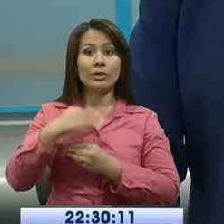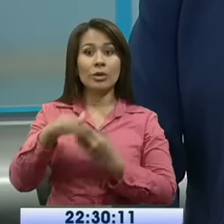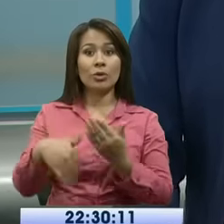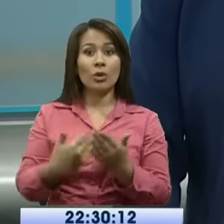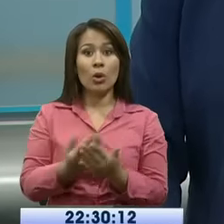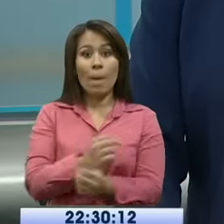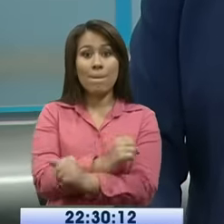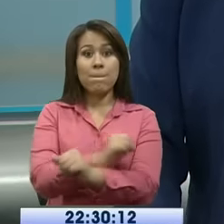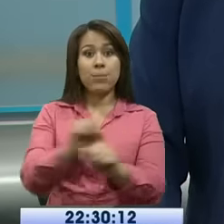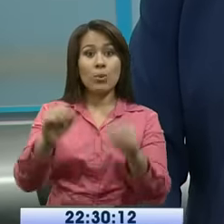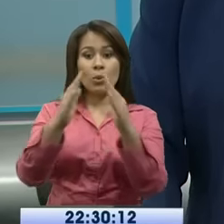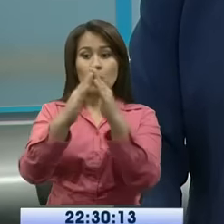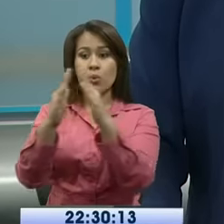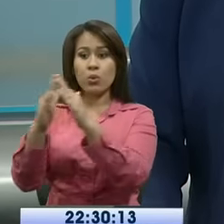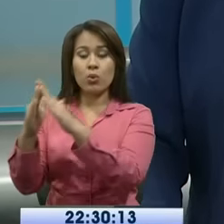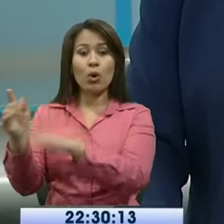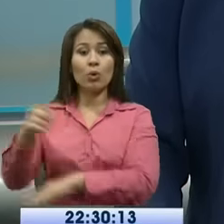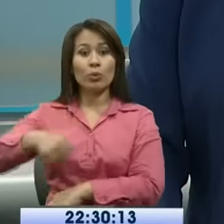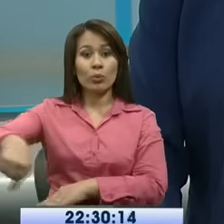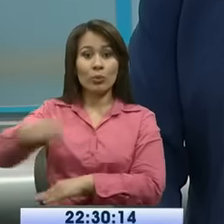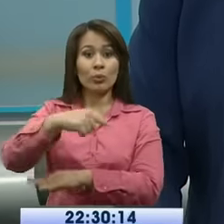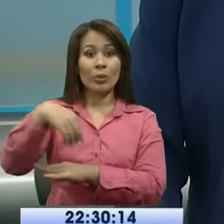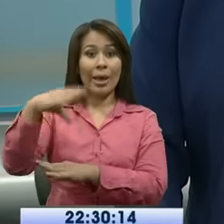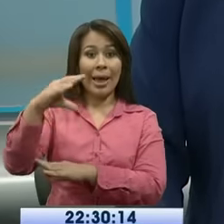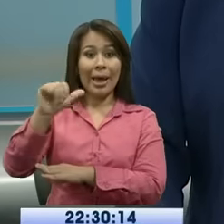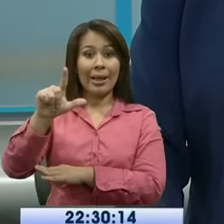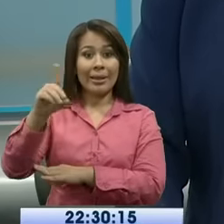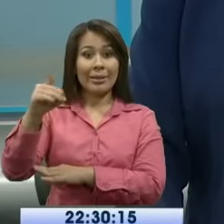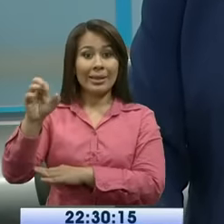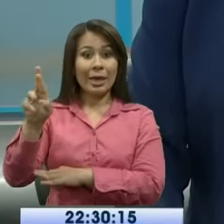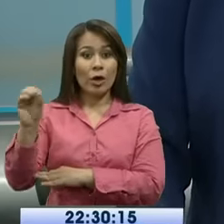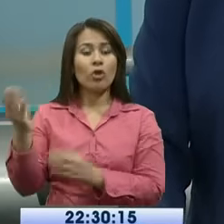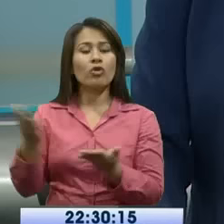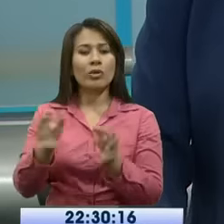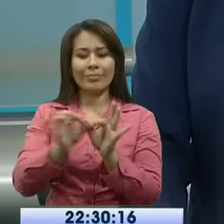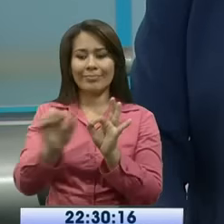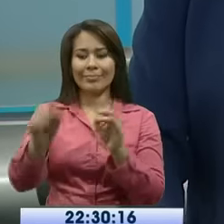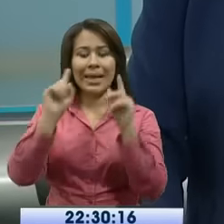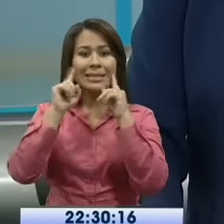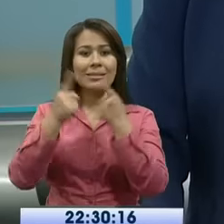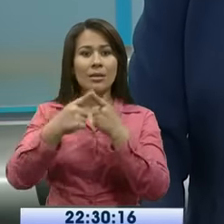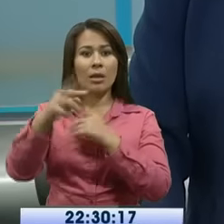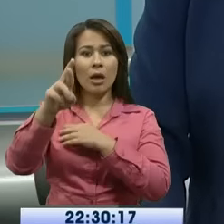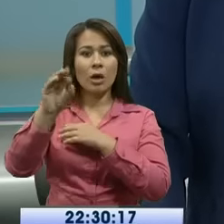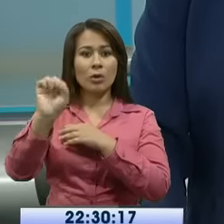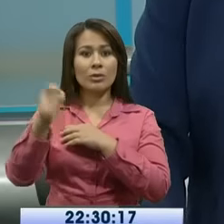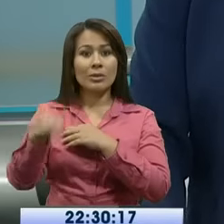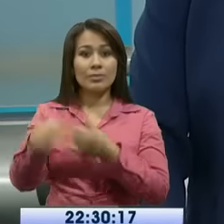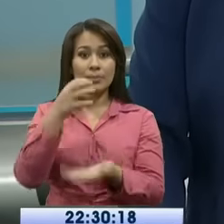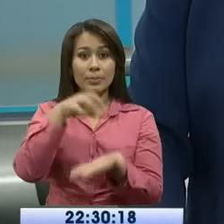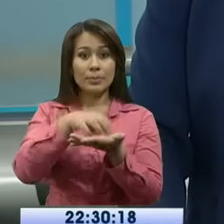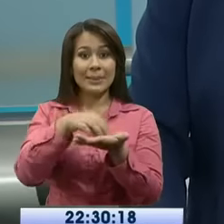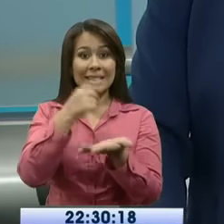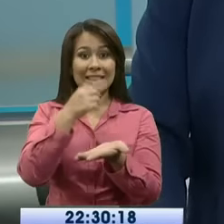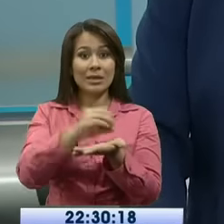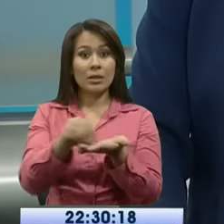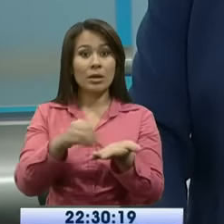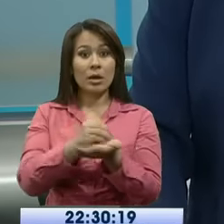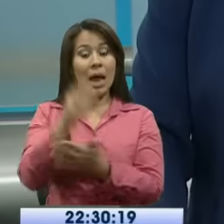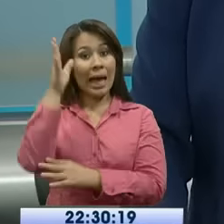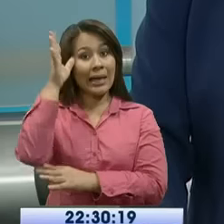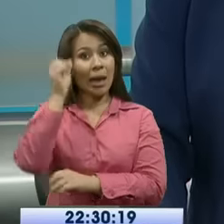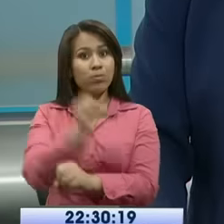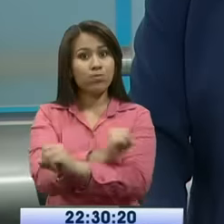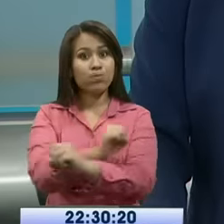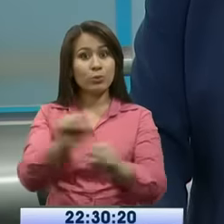una explosión que se registró en el barrio Calderón del Cantón Santa Rosa, provincia de El Oro. Los perjudicados presumen que se trataría de un